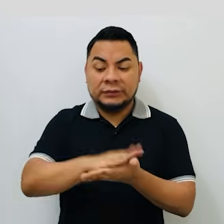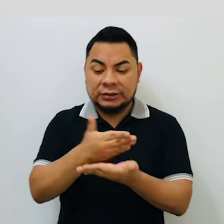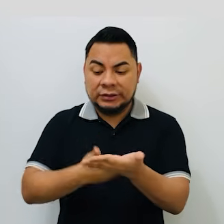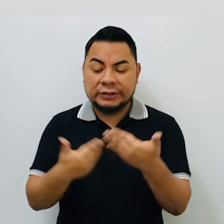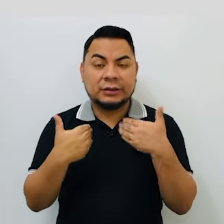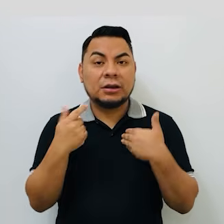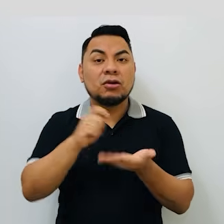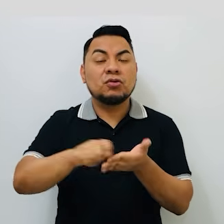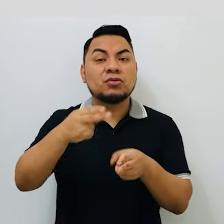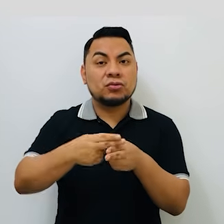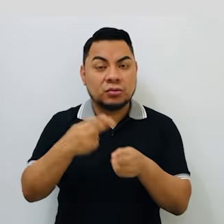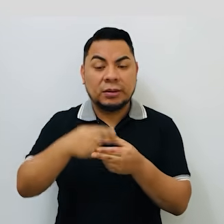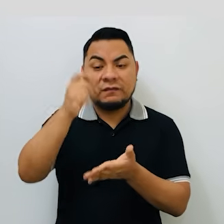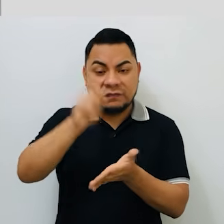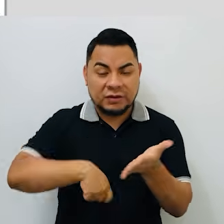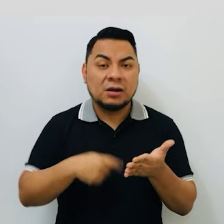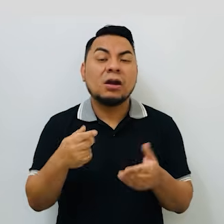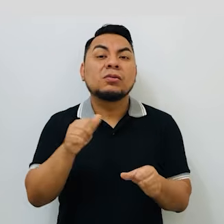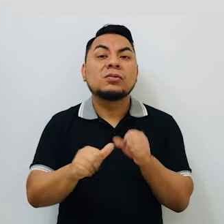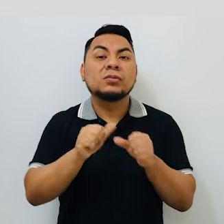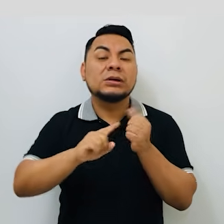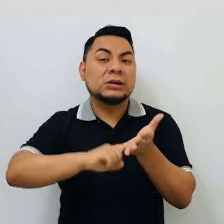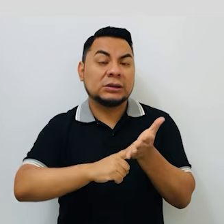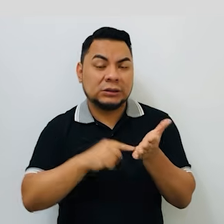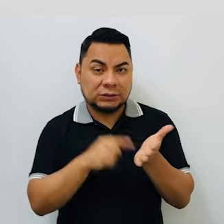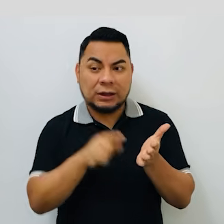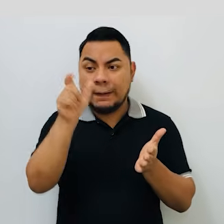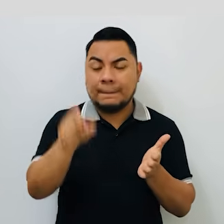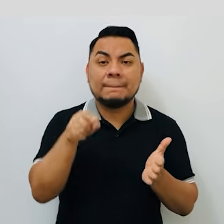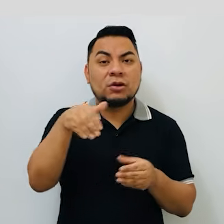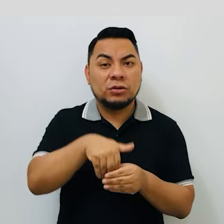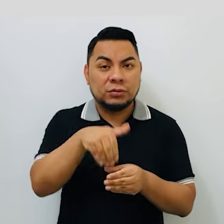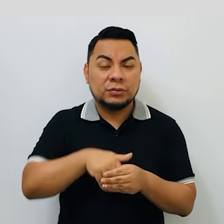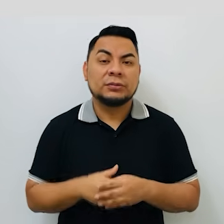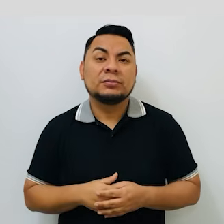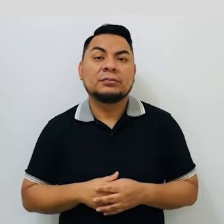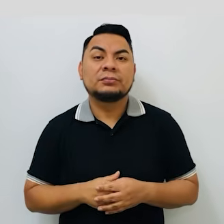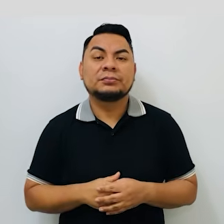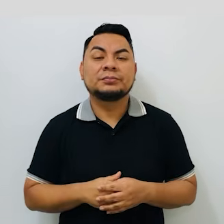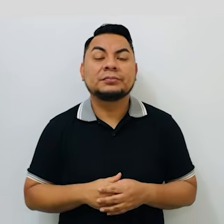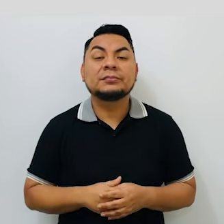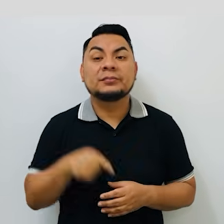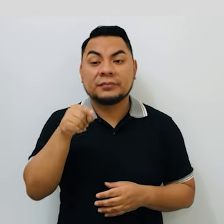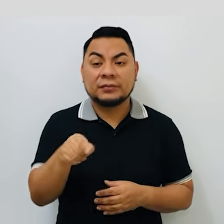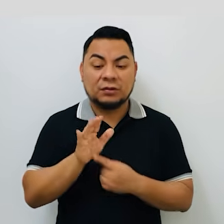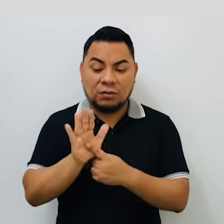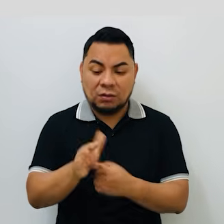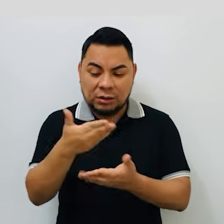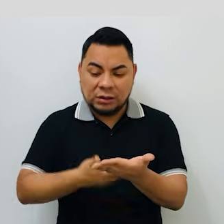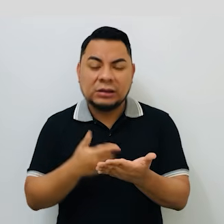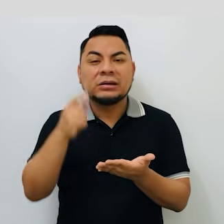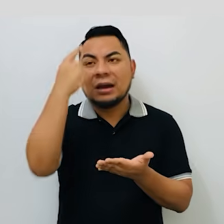La cédula tiene escrito el nombre, la firma o el número de DNI de la persona que votó. La